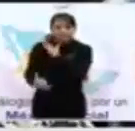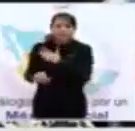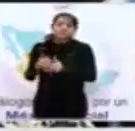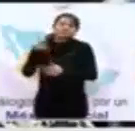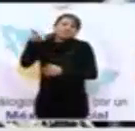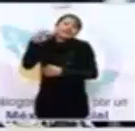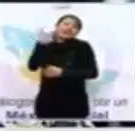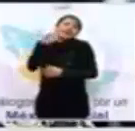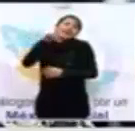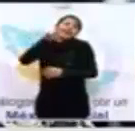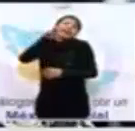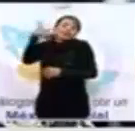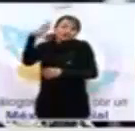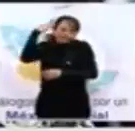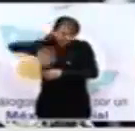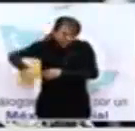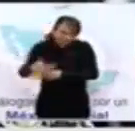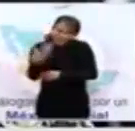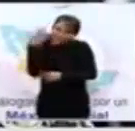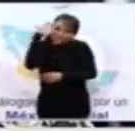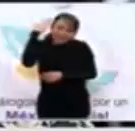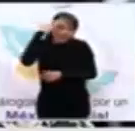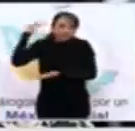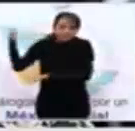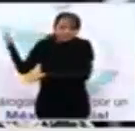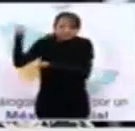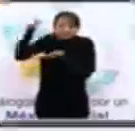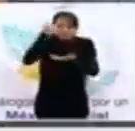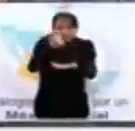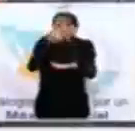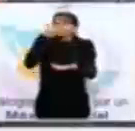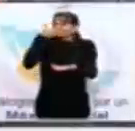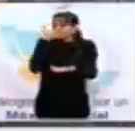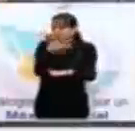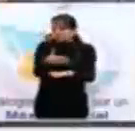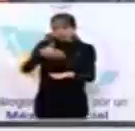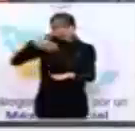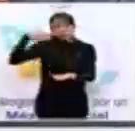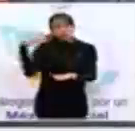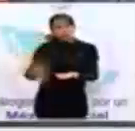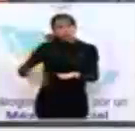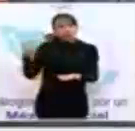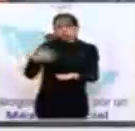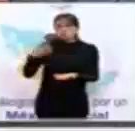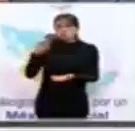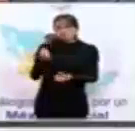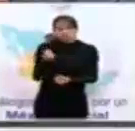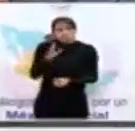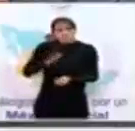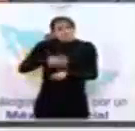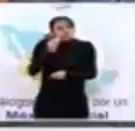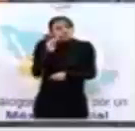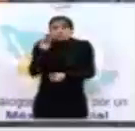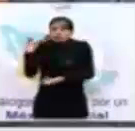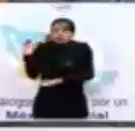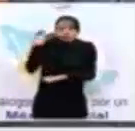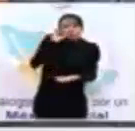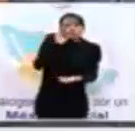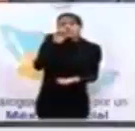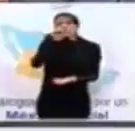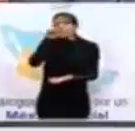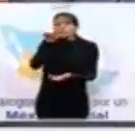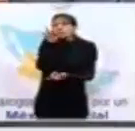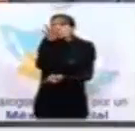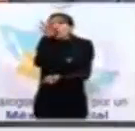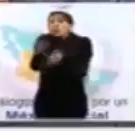bien, que es una gran propuesta, pero el presupuesto, cuando uno va a ver cuánto quedó para eso, pues no es tanto como uno